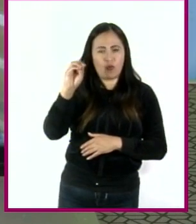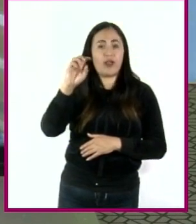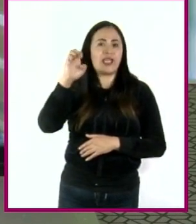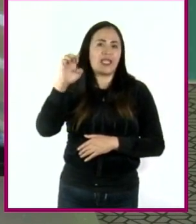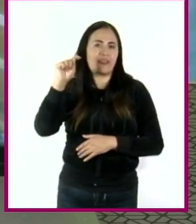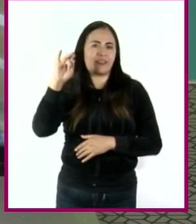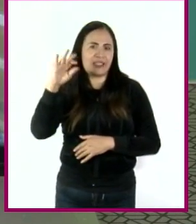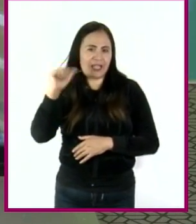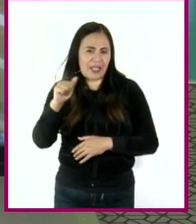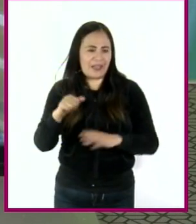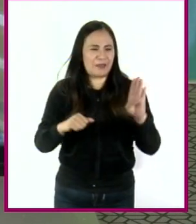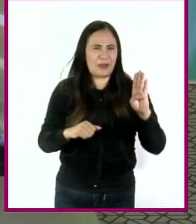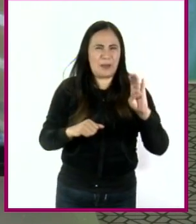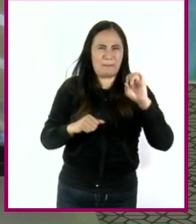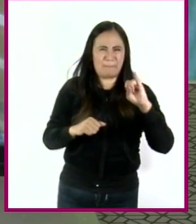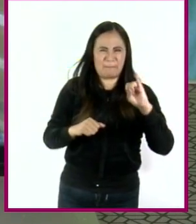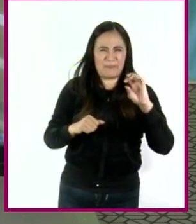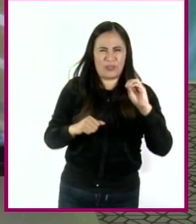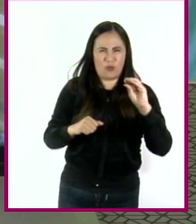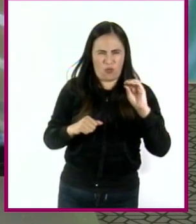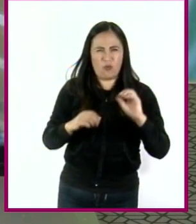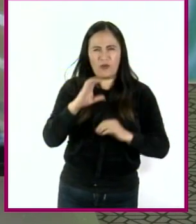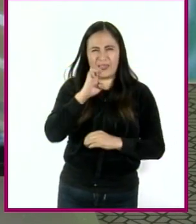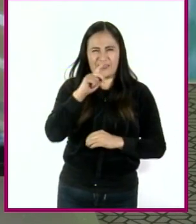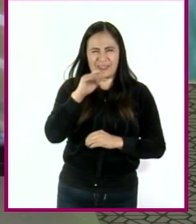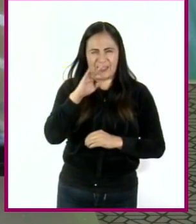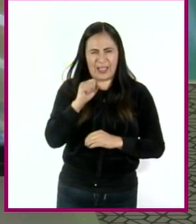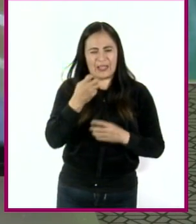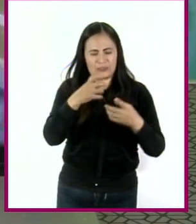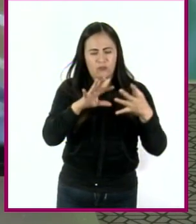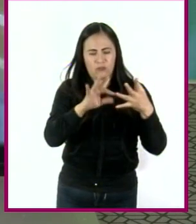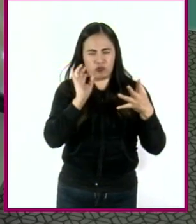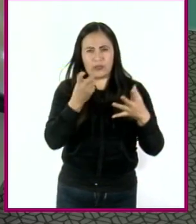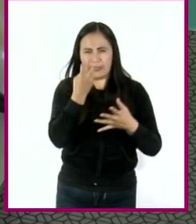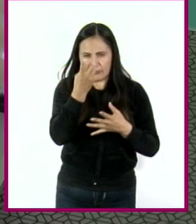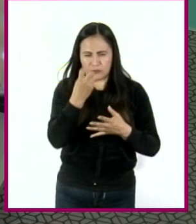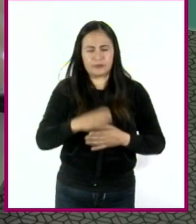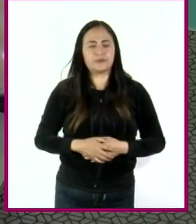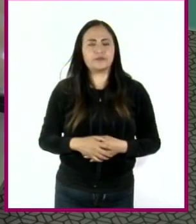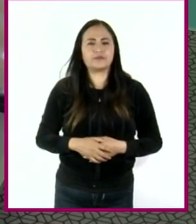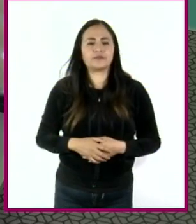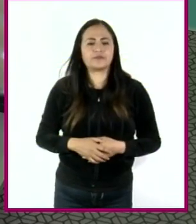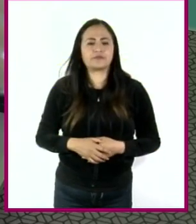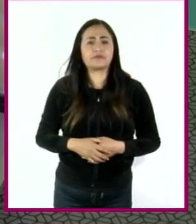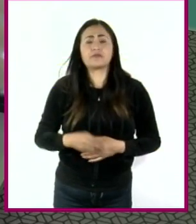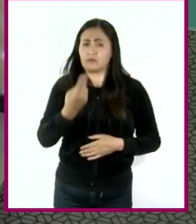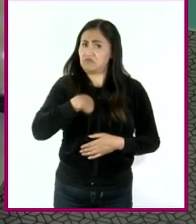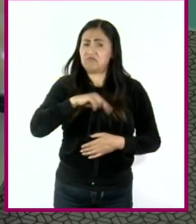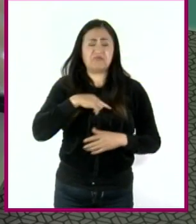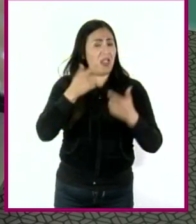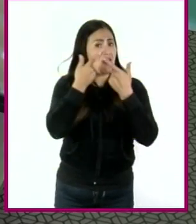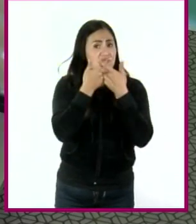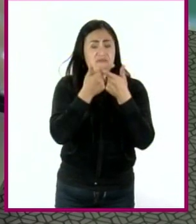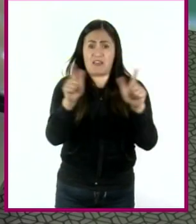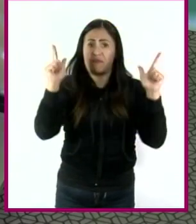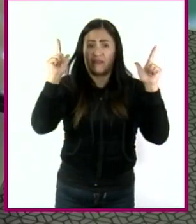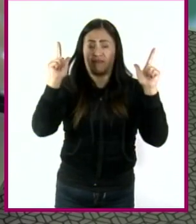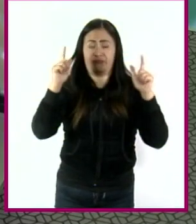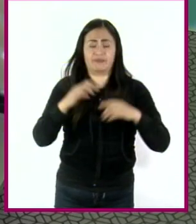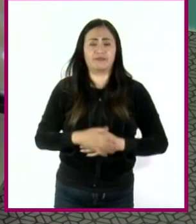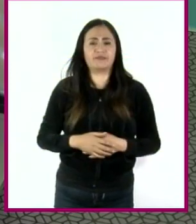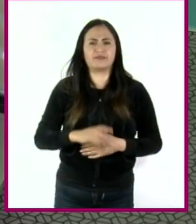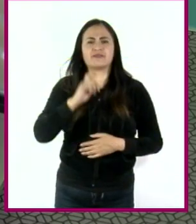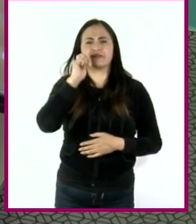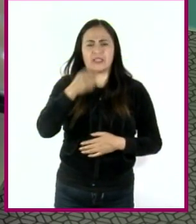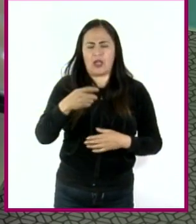la bioética. Y desde luego que sí. Por ejemplo, la gran libertad que tenemos nosotros, la máxima